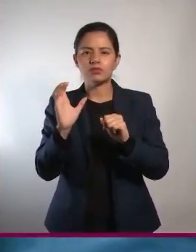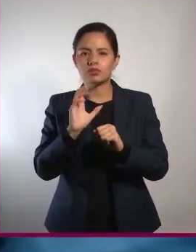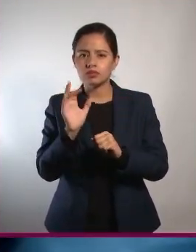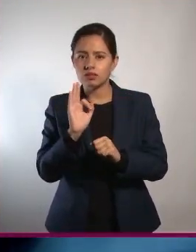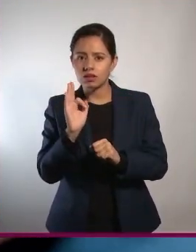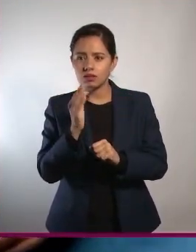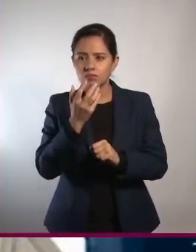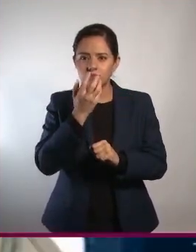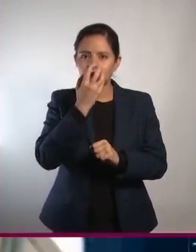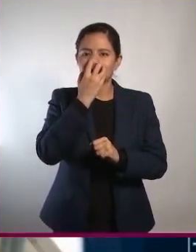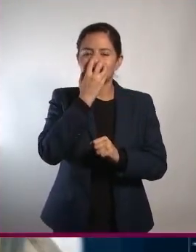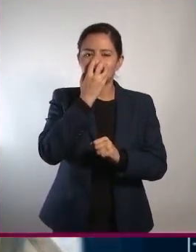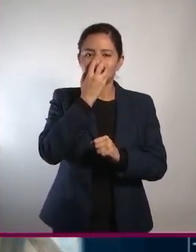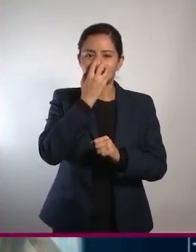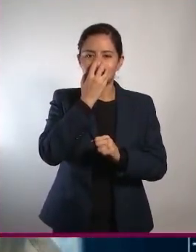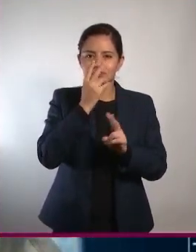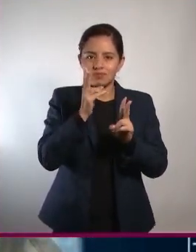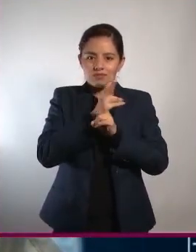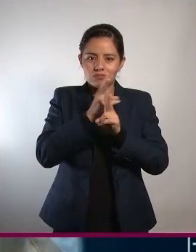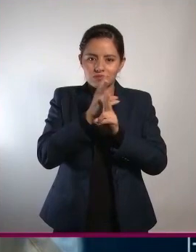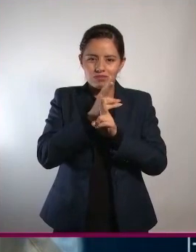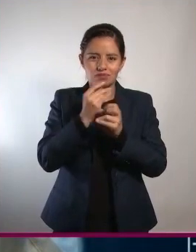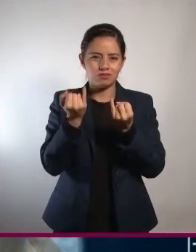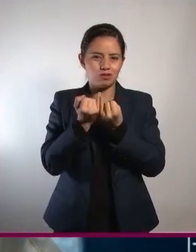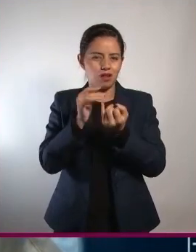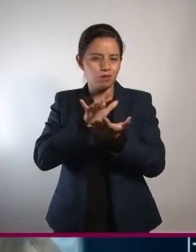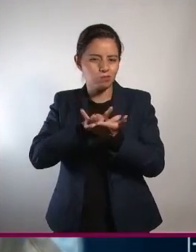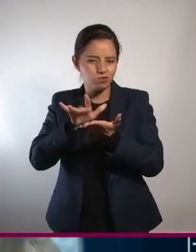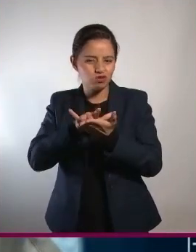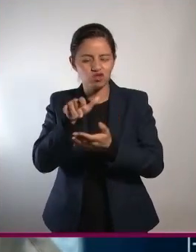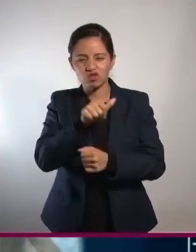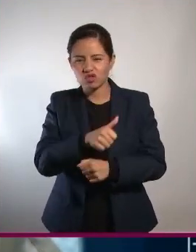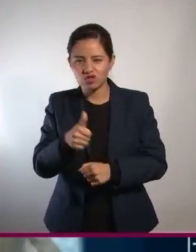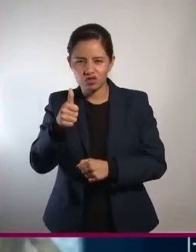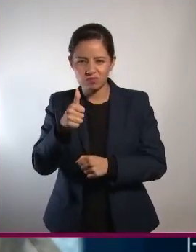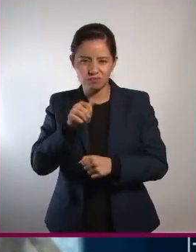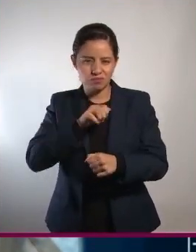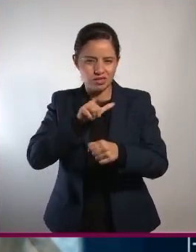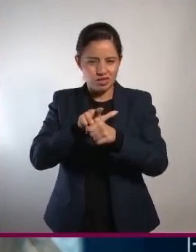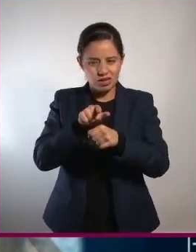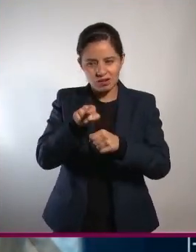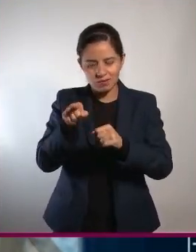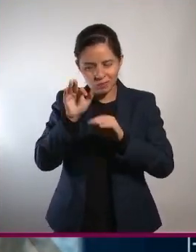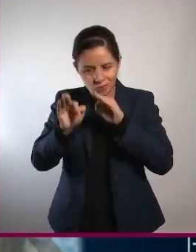mecánico, entre otros apoyos especializados.